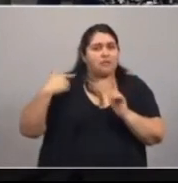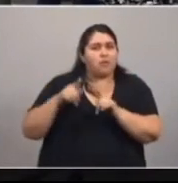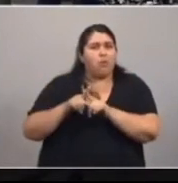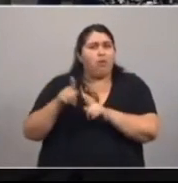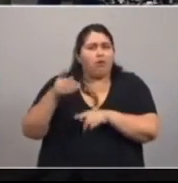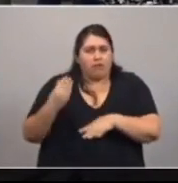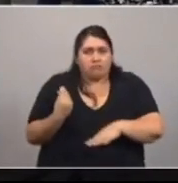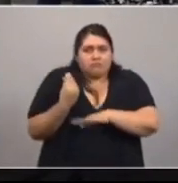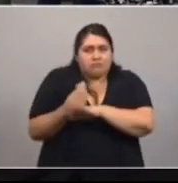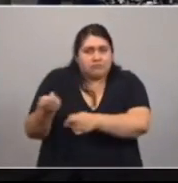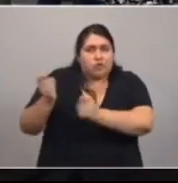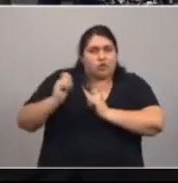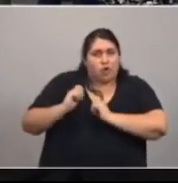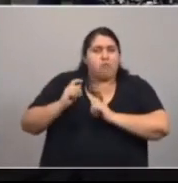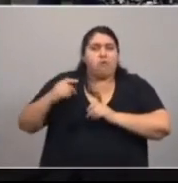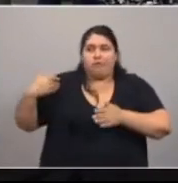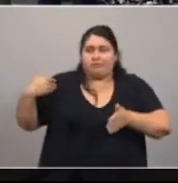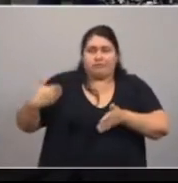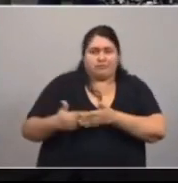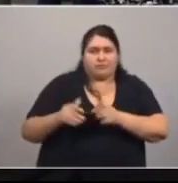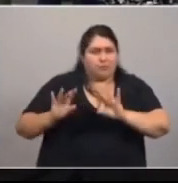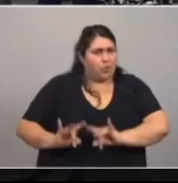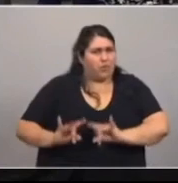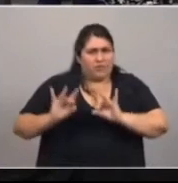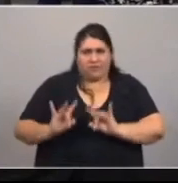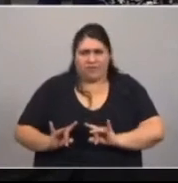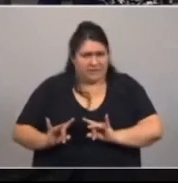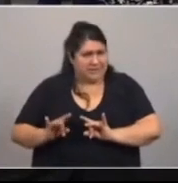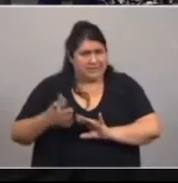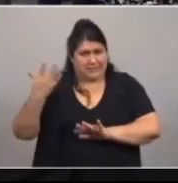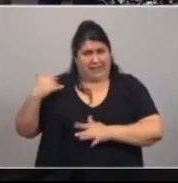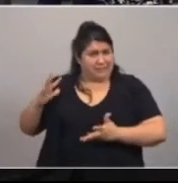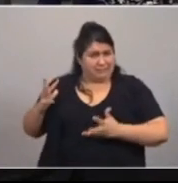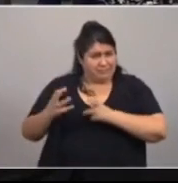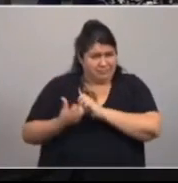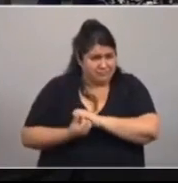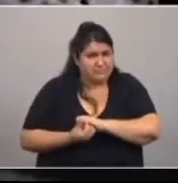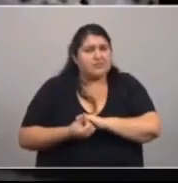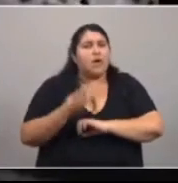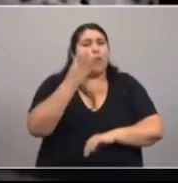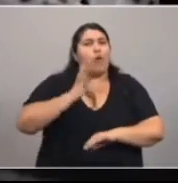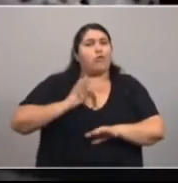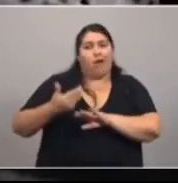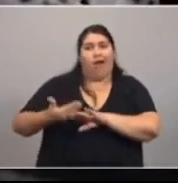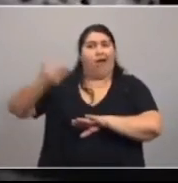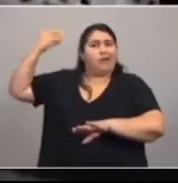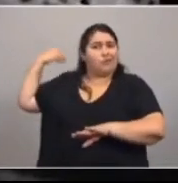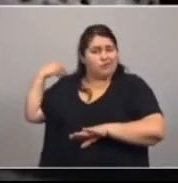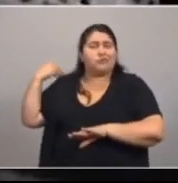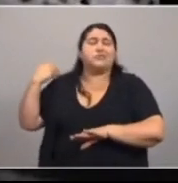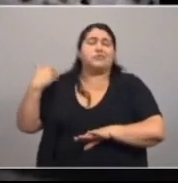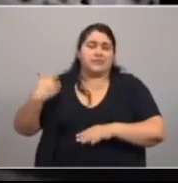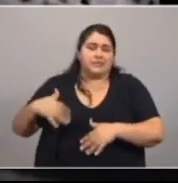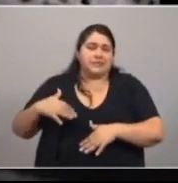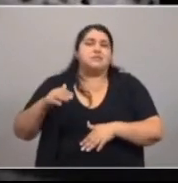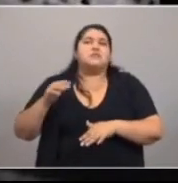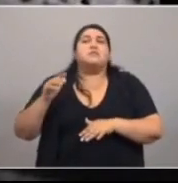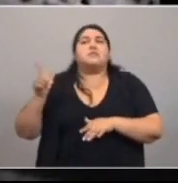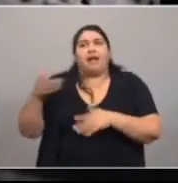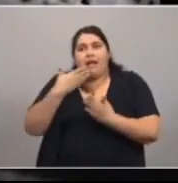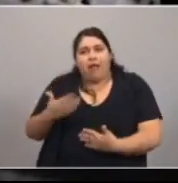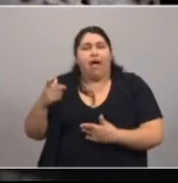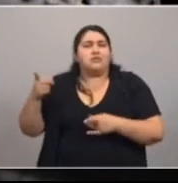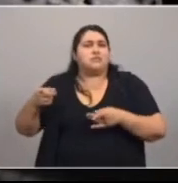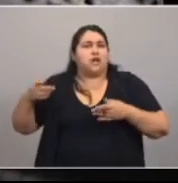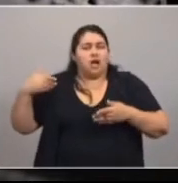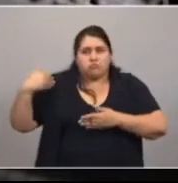La provincia estaba arrasada literalmente hace 4 años y no solamente la estabilizó, la puso de pie, sino que también le puso un horizonte para